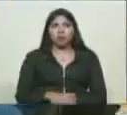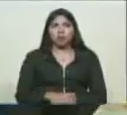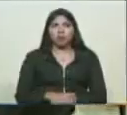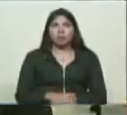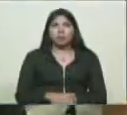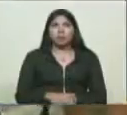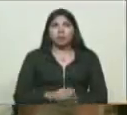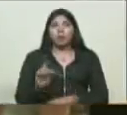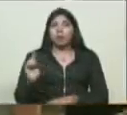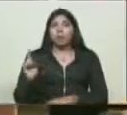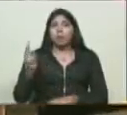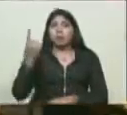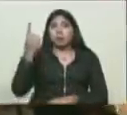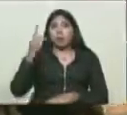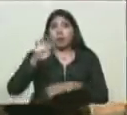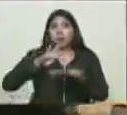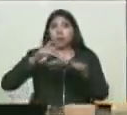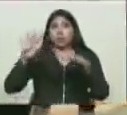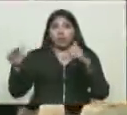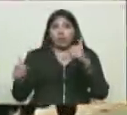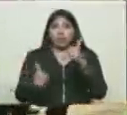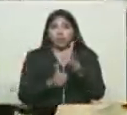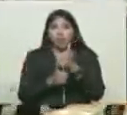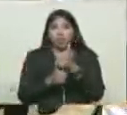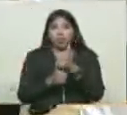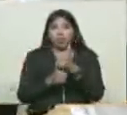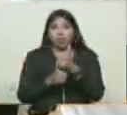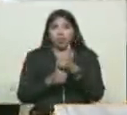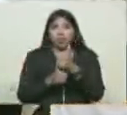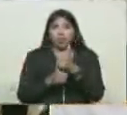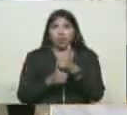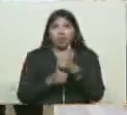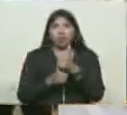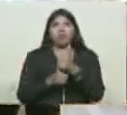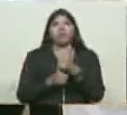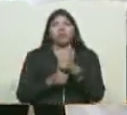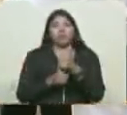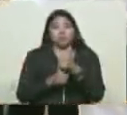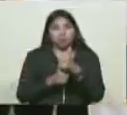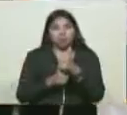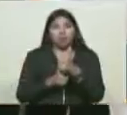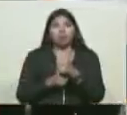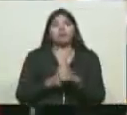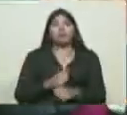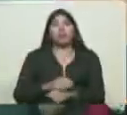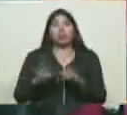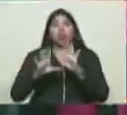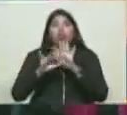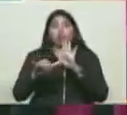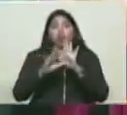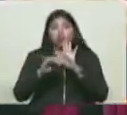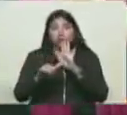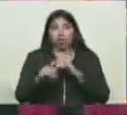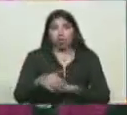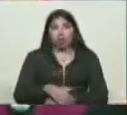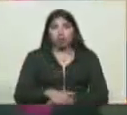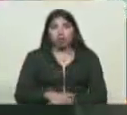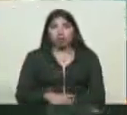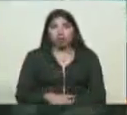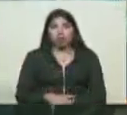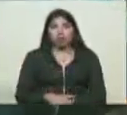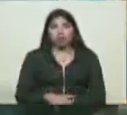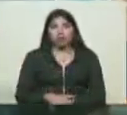a la primera vicepresidenta de la Asamblea Nacional Constituyente, Tania Díaz.